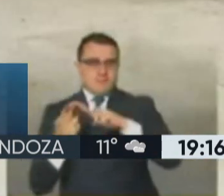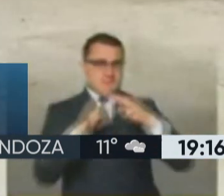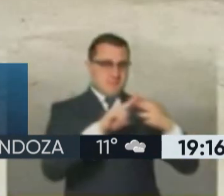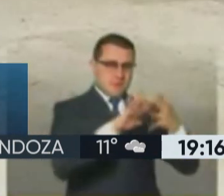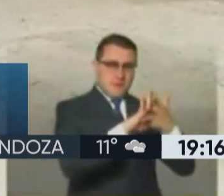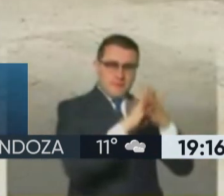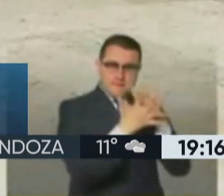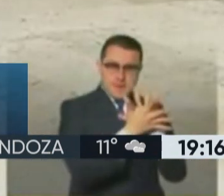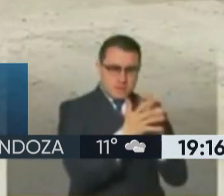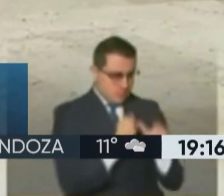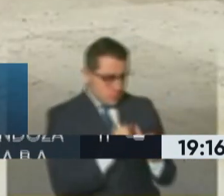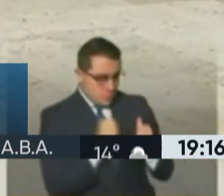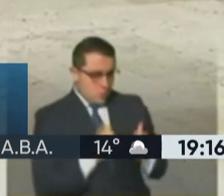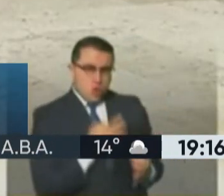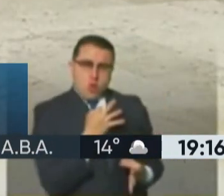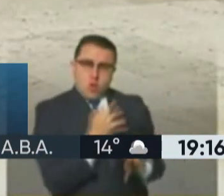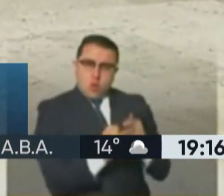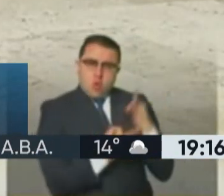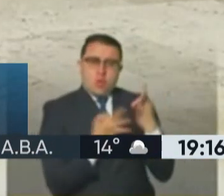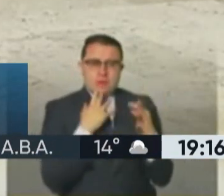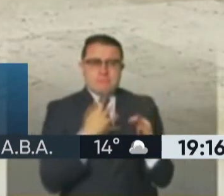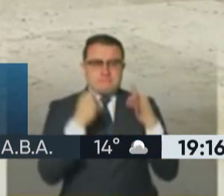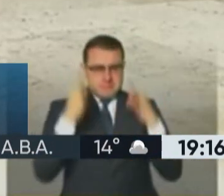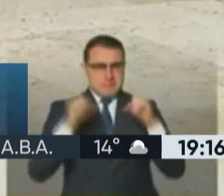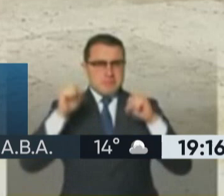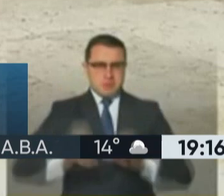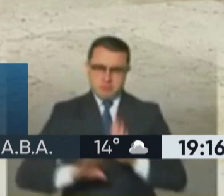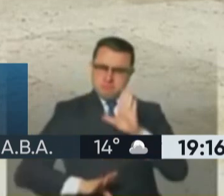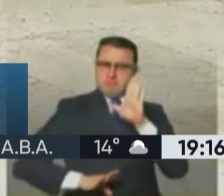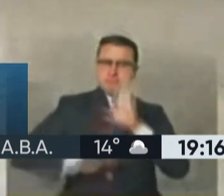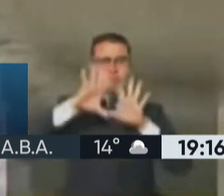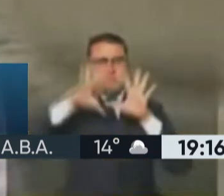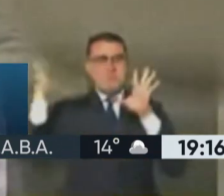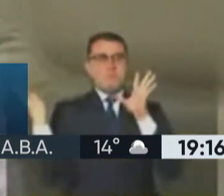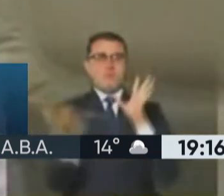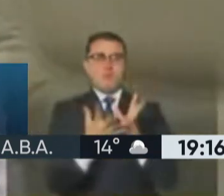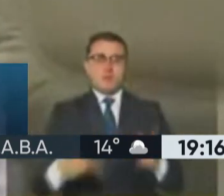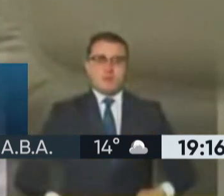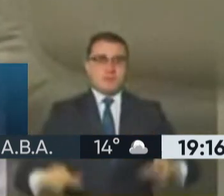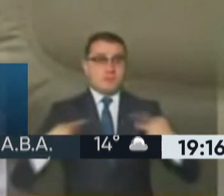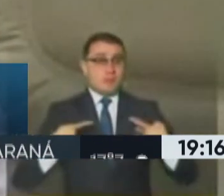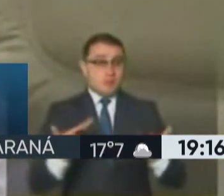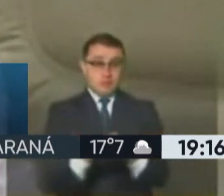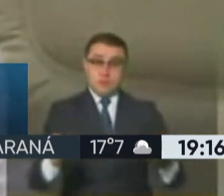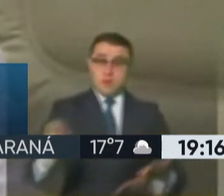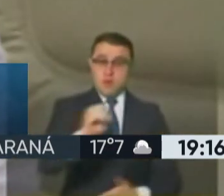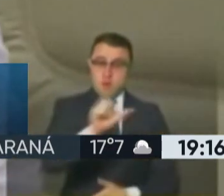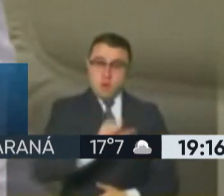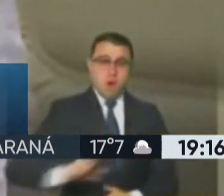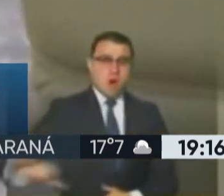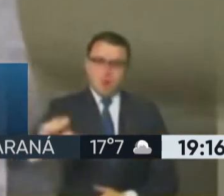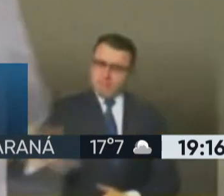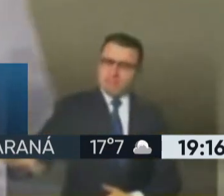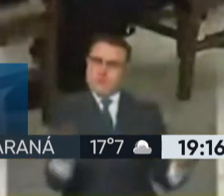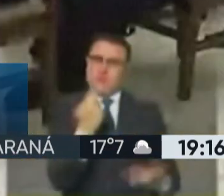el corazón y de ser una potencia mundial de la vida. Gracias a todas y todos por este acto. Muy amables.